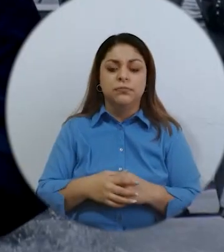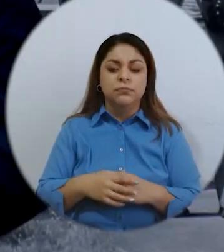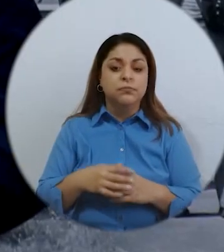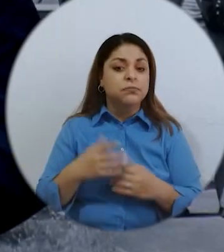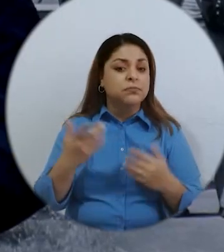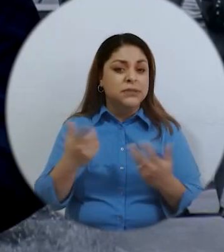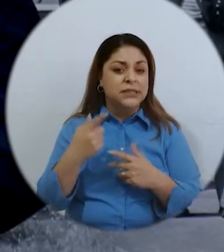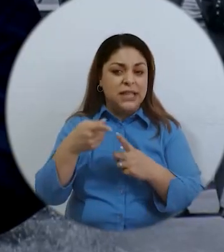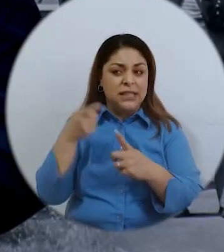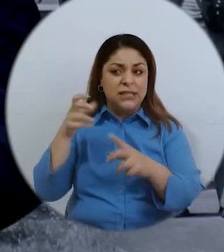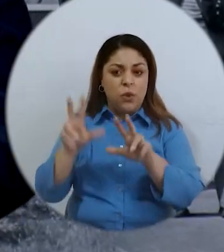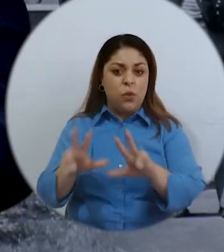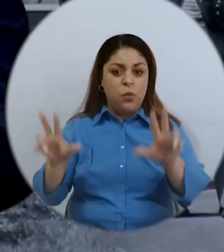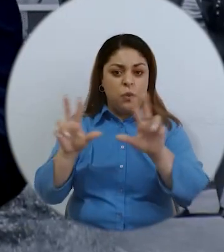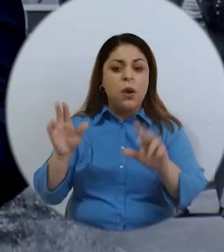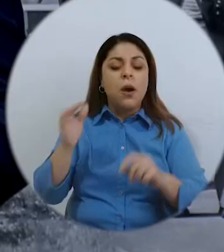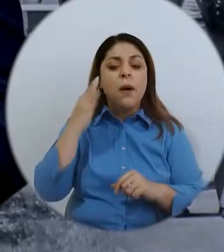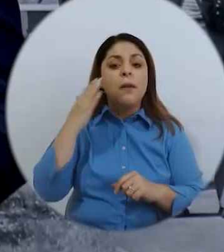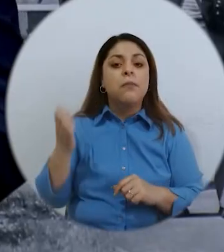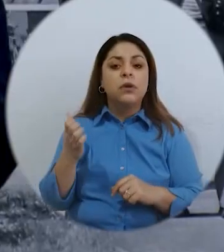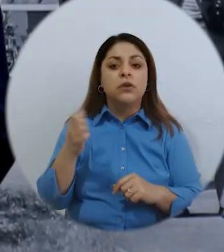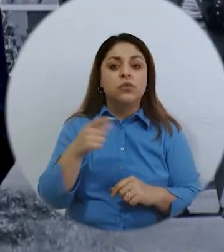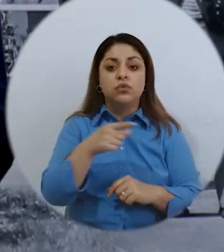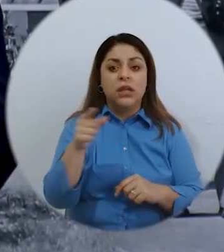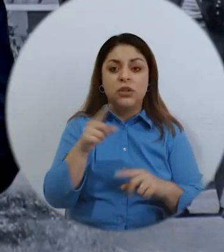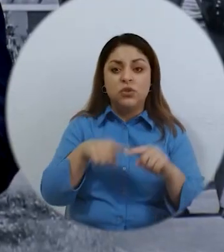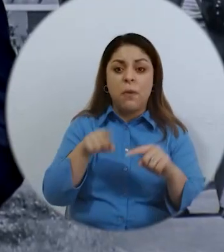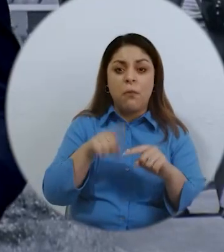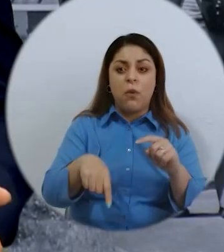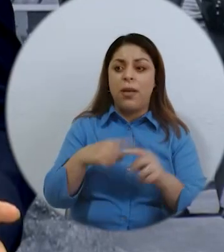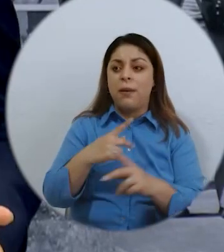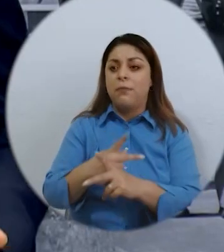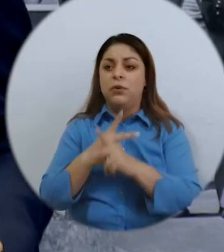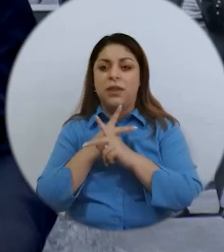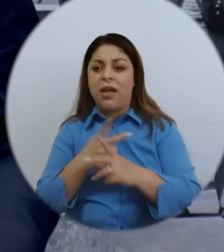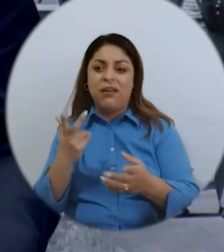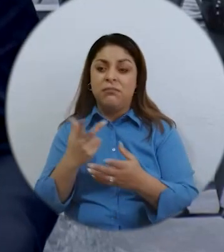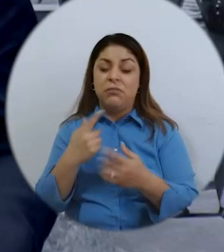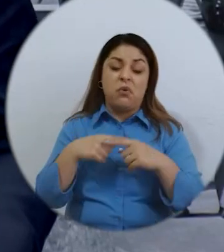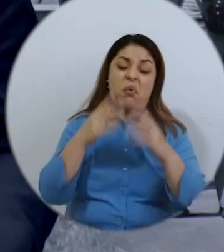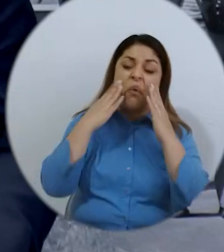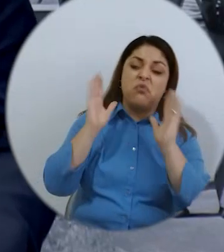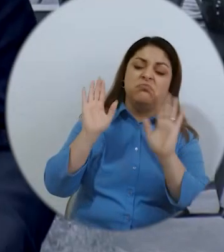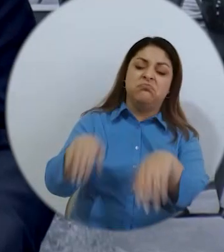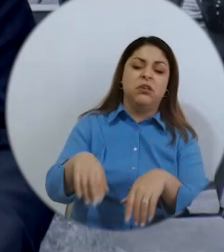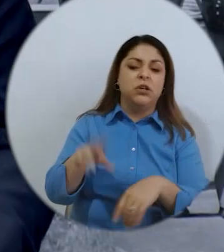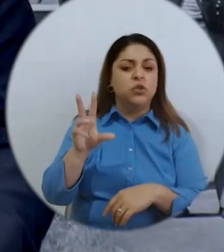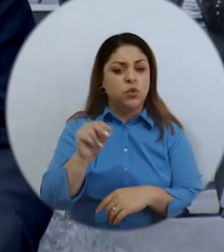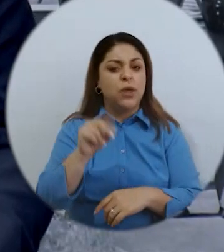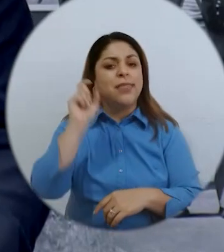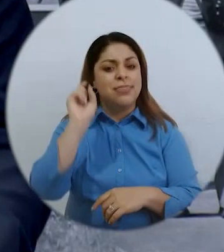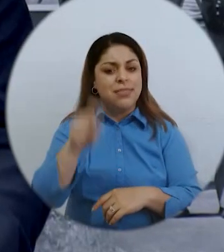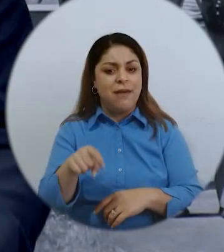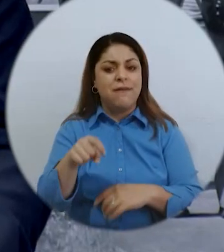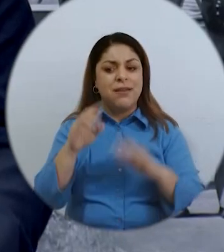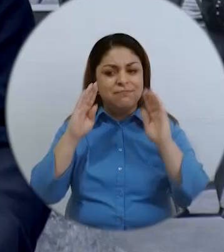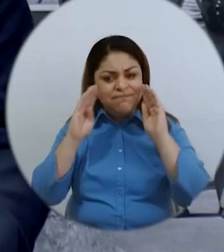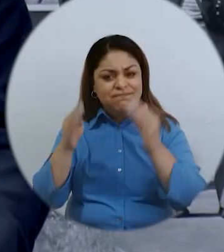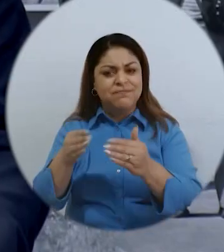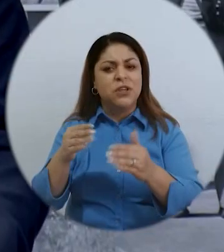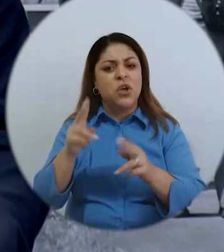que, como decimos normalmente, no podemos proteger lo que no conocemos. Y en esta década se está tratando de